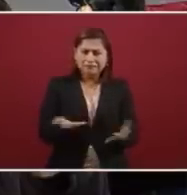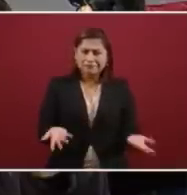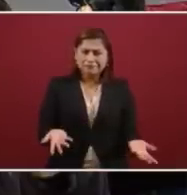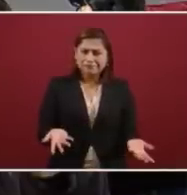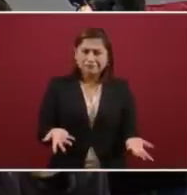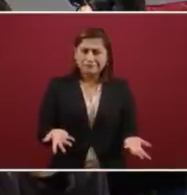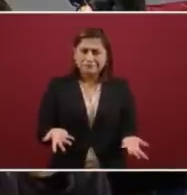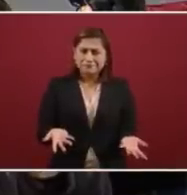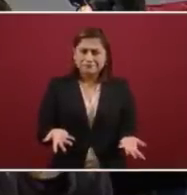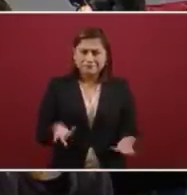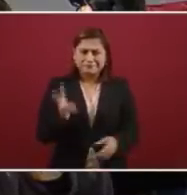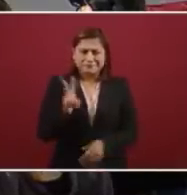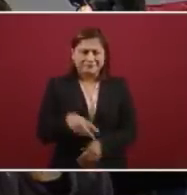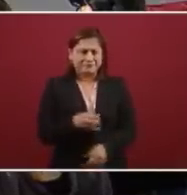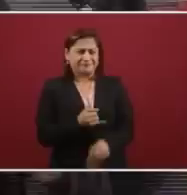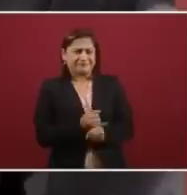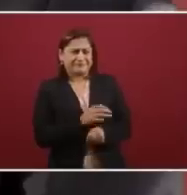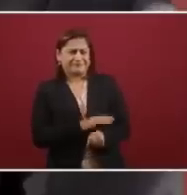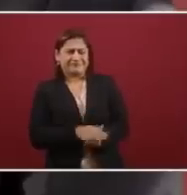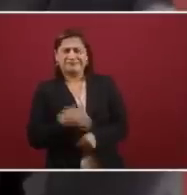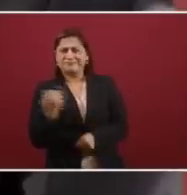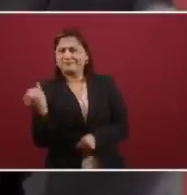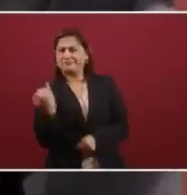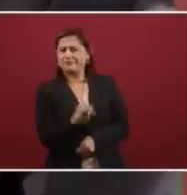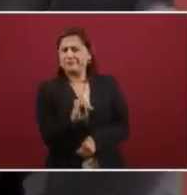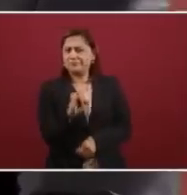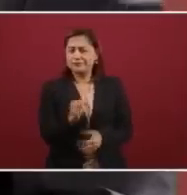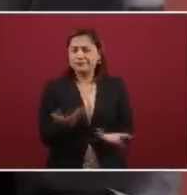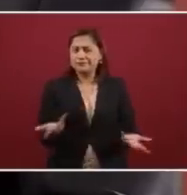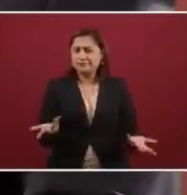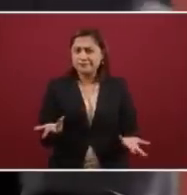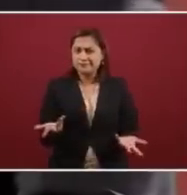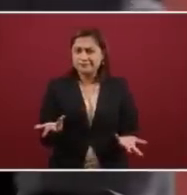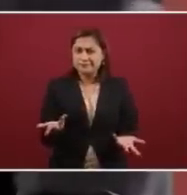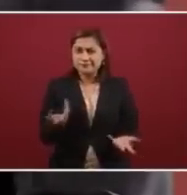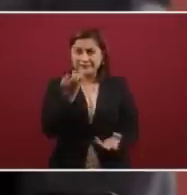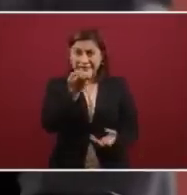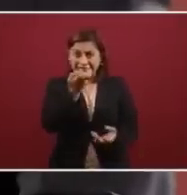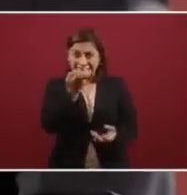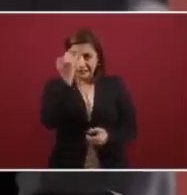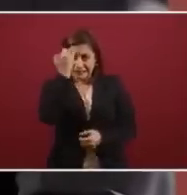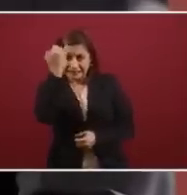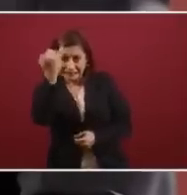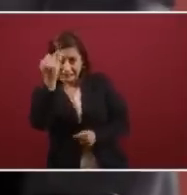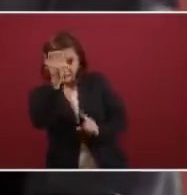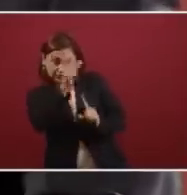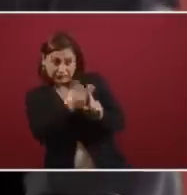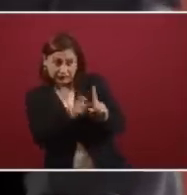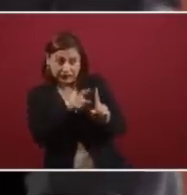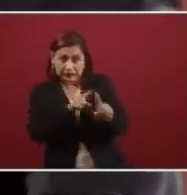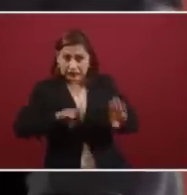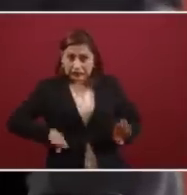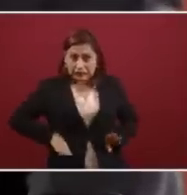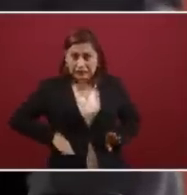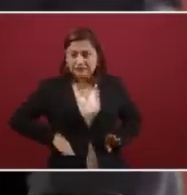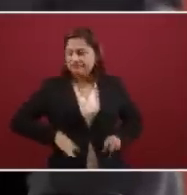es hasta ridículo entonces eso ya este